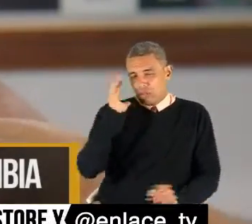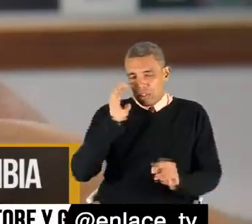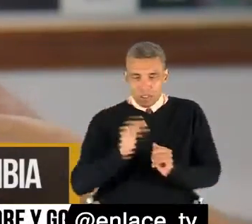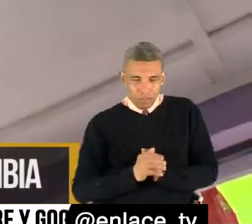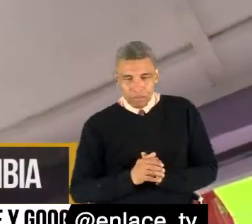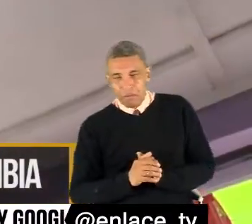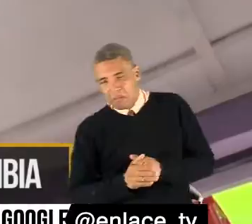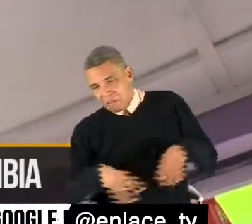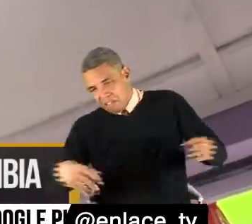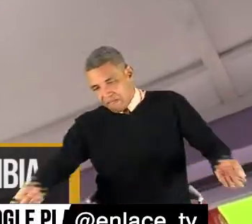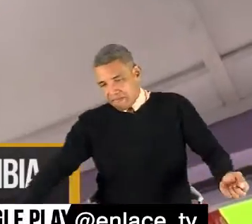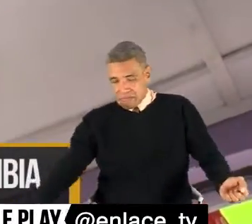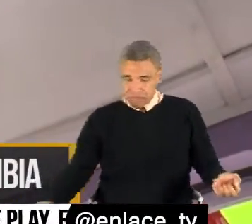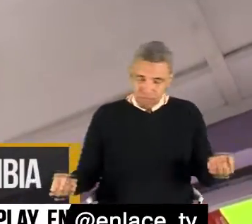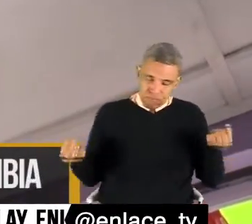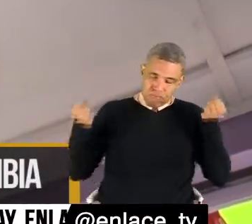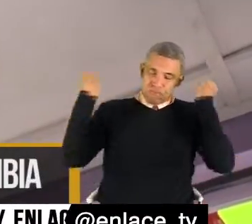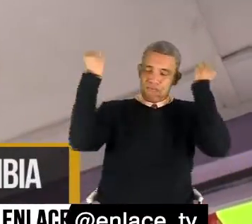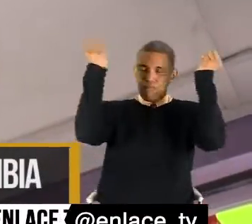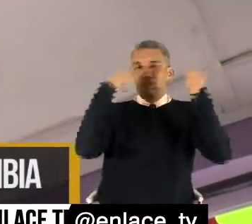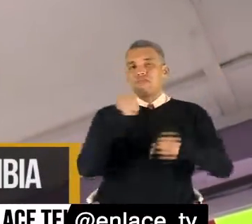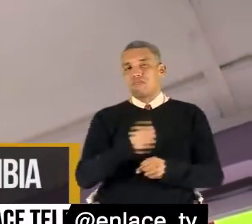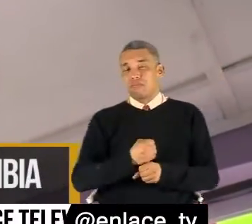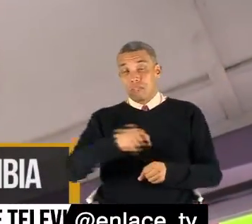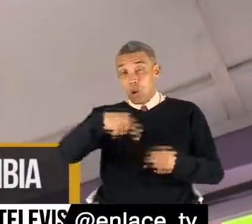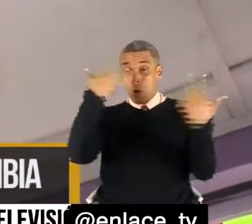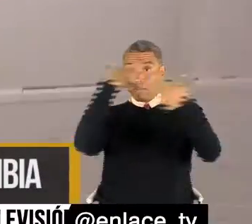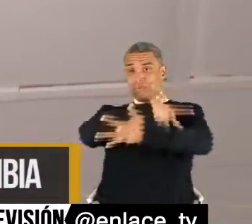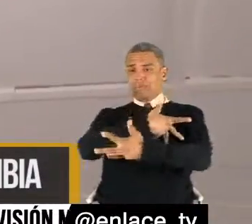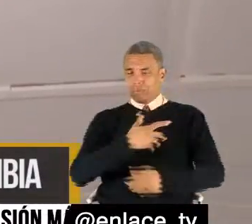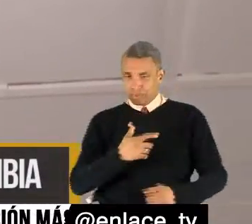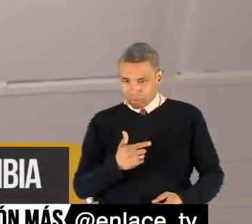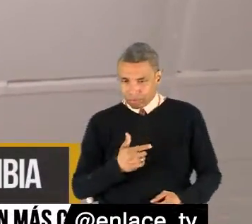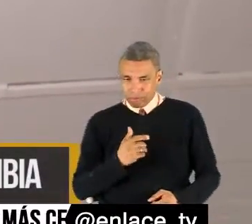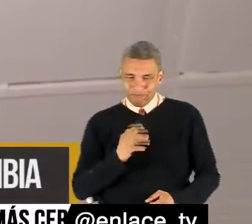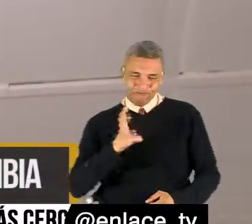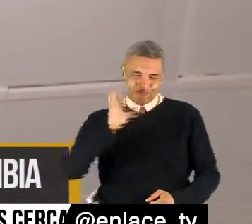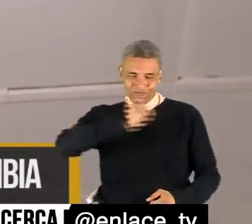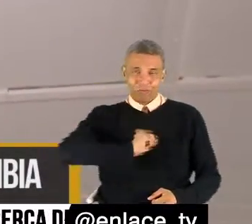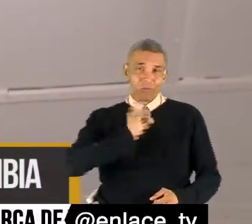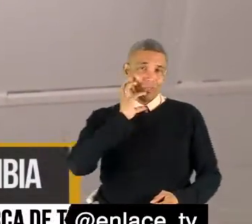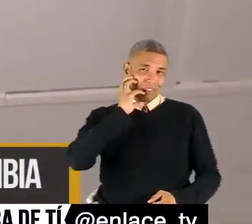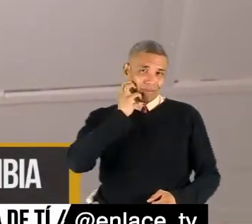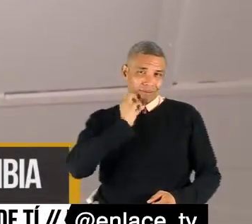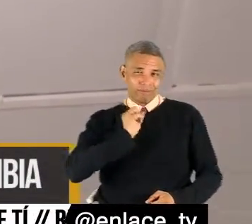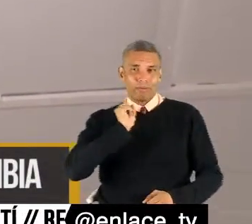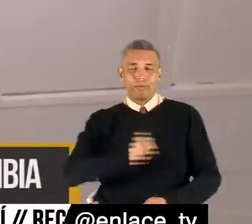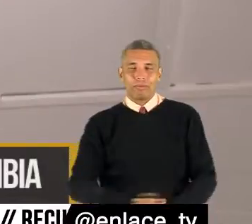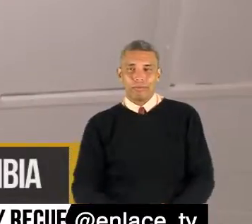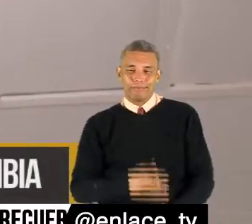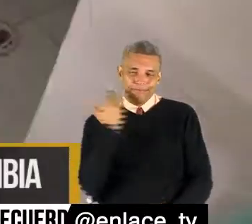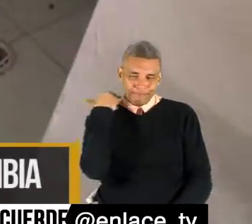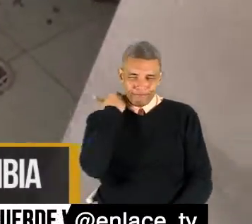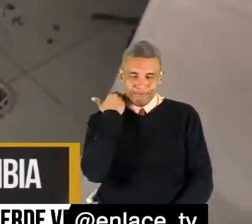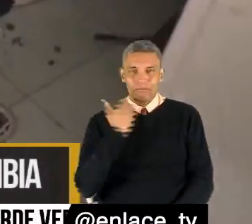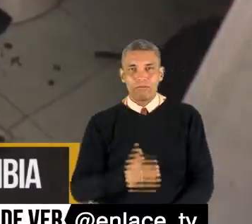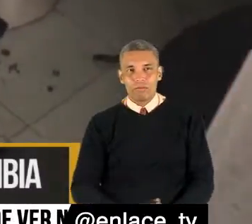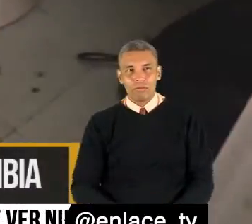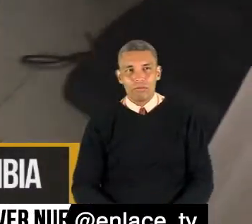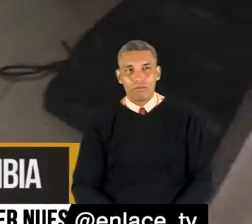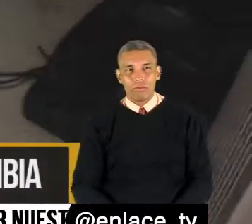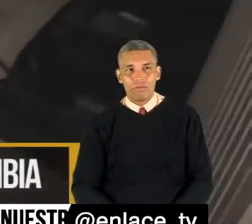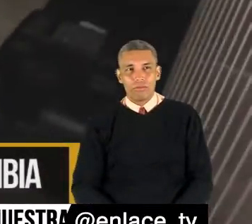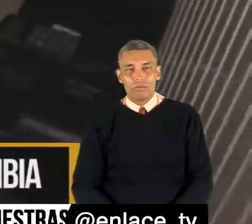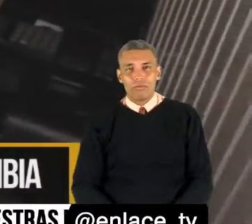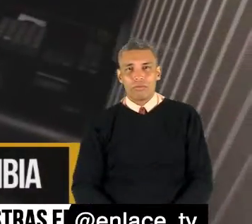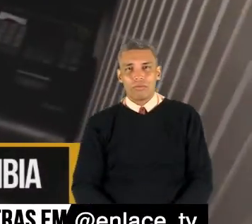venido haciendo durante muchos años, y desafortunadamente pues la desagradable sorpresa fue que encontramos que se